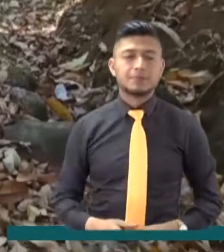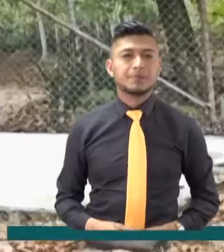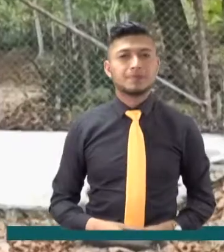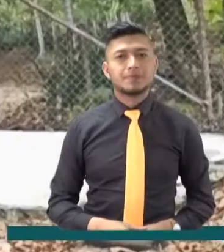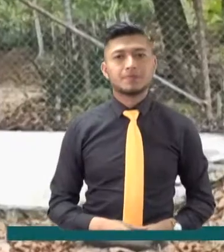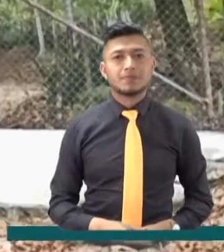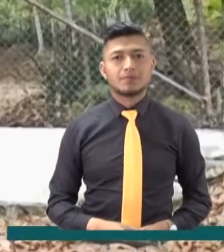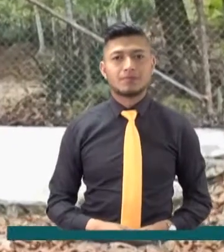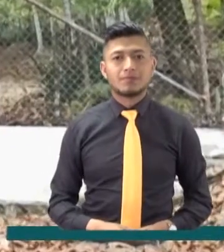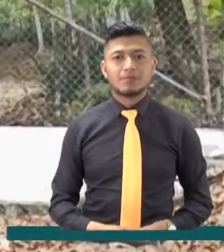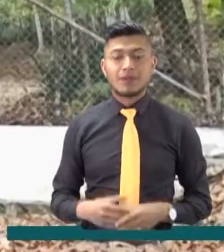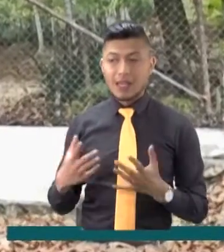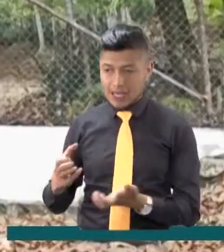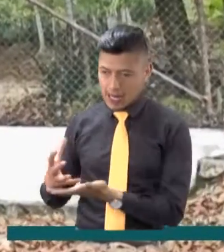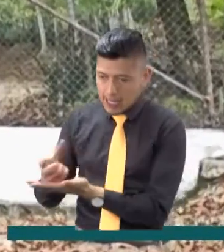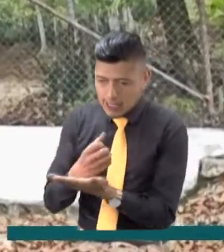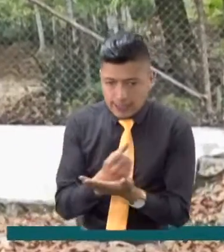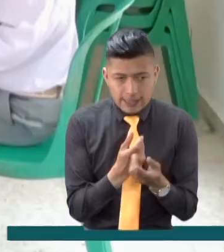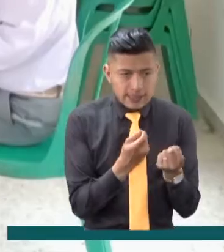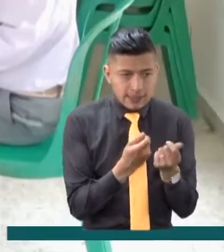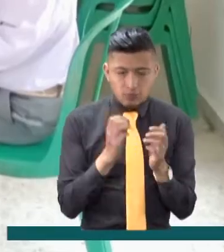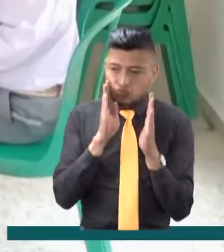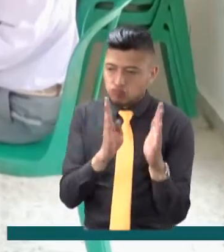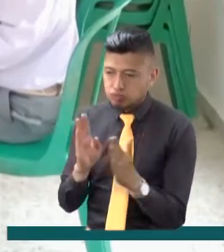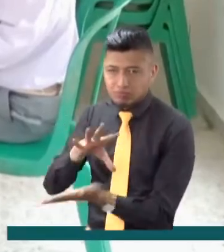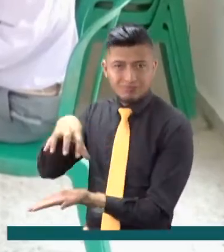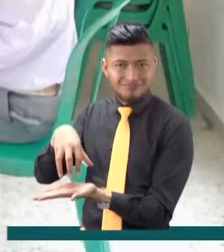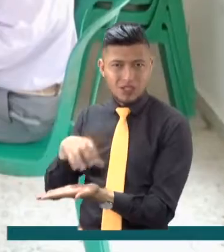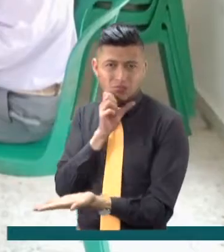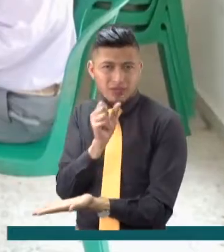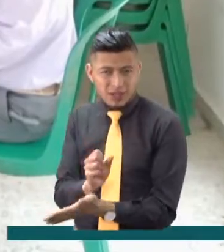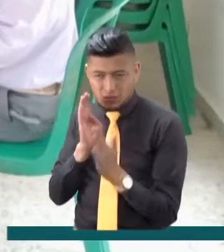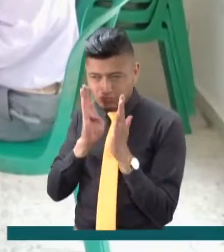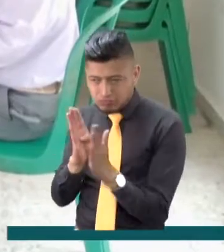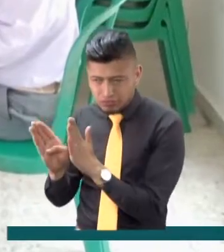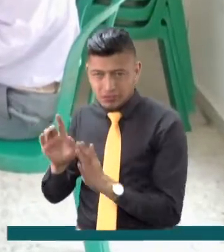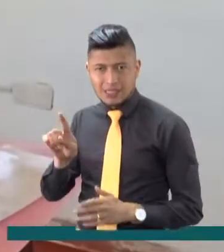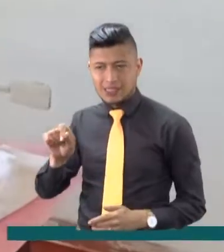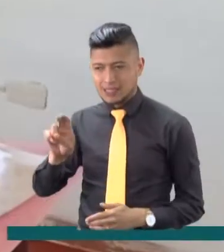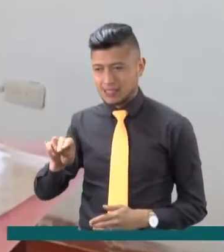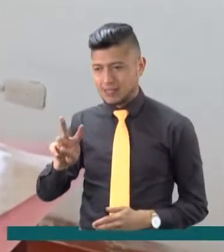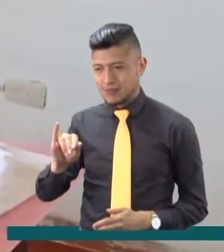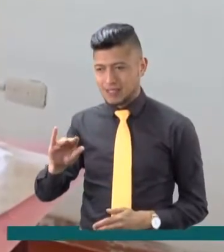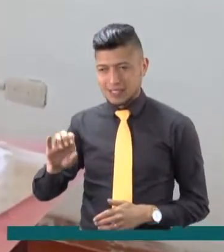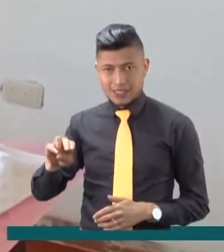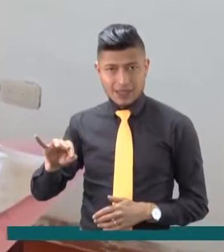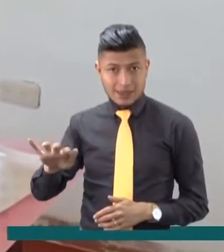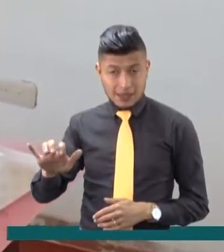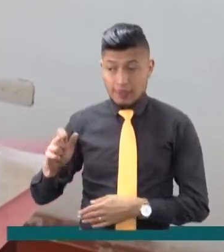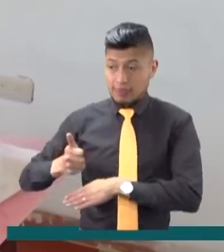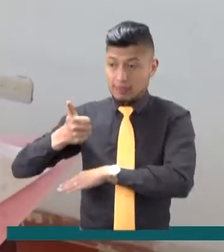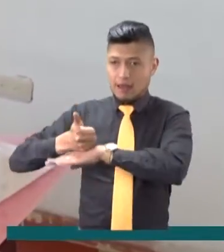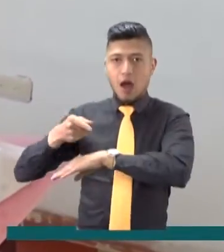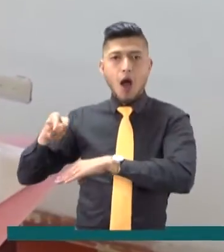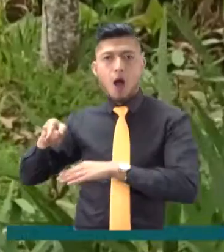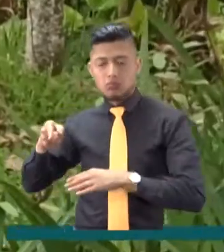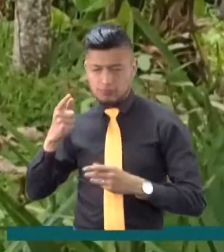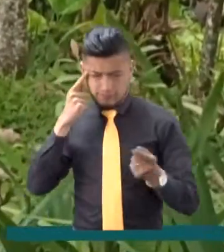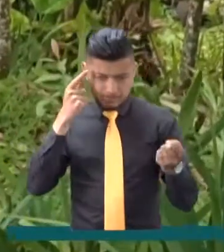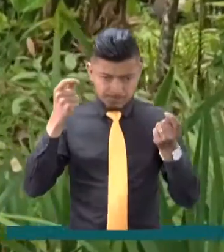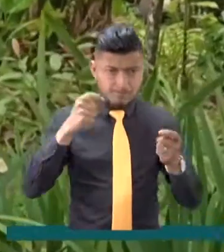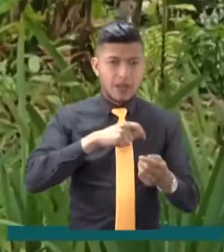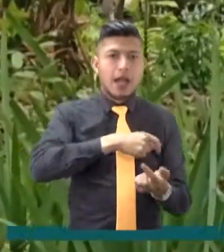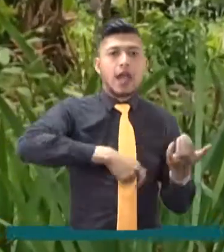informe. Con el fin de recaudar fondos para mejorar la atención en el Centro del Adulto Mayor San Vicente de Paúl, su directiva lanzaron